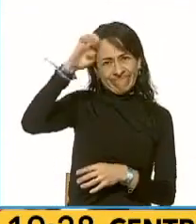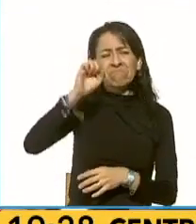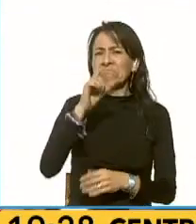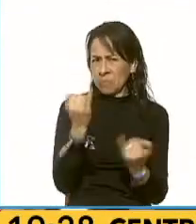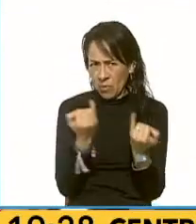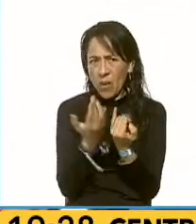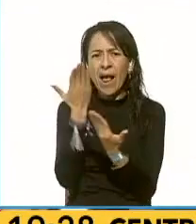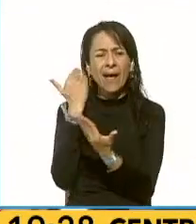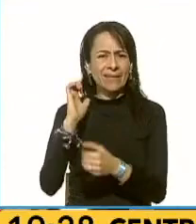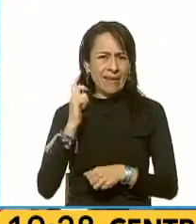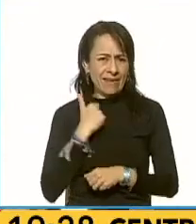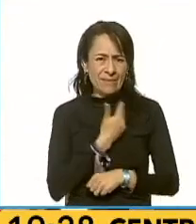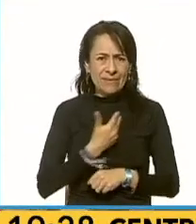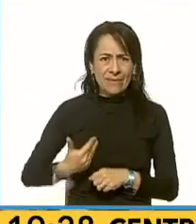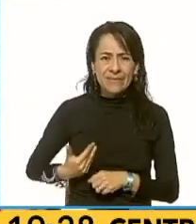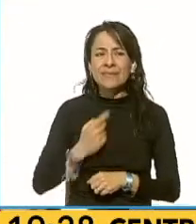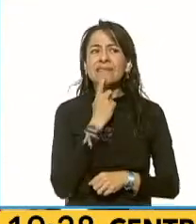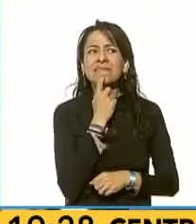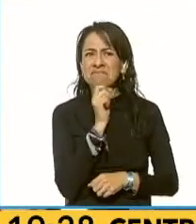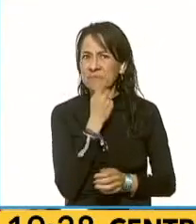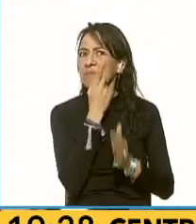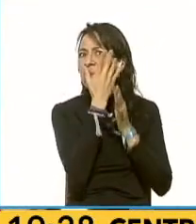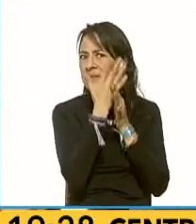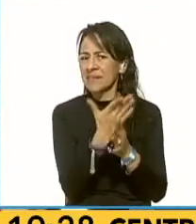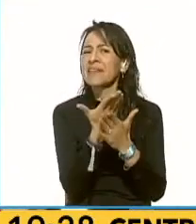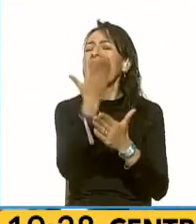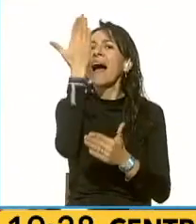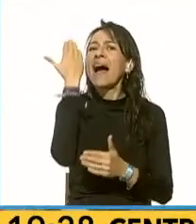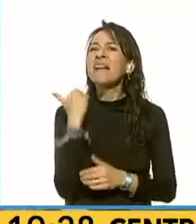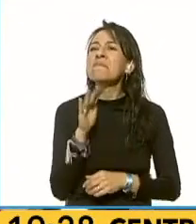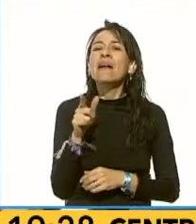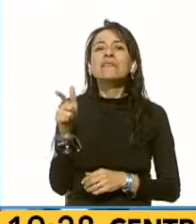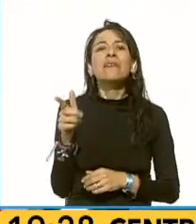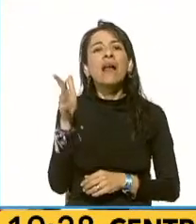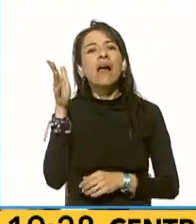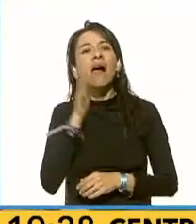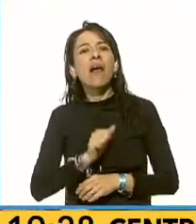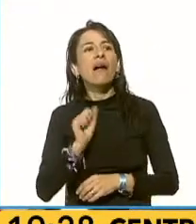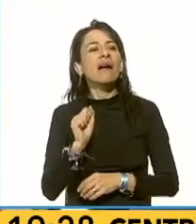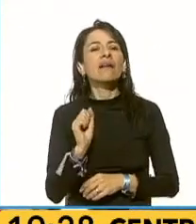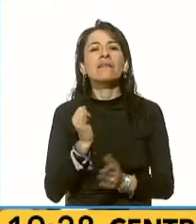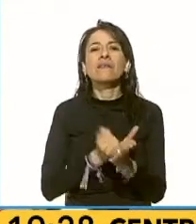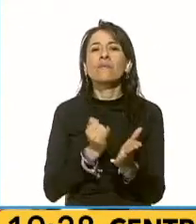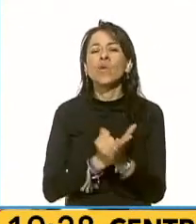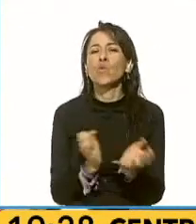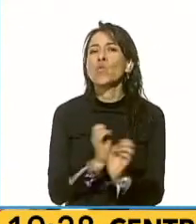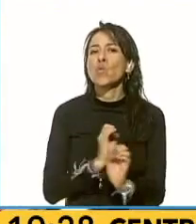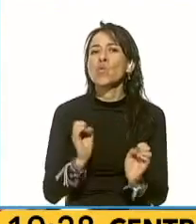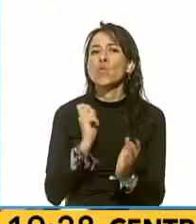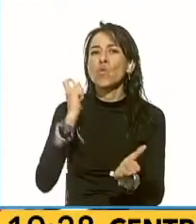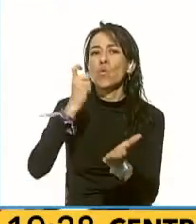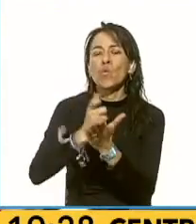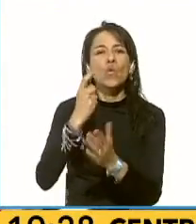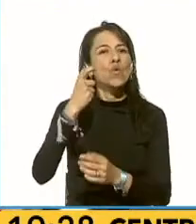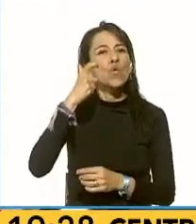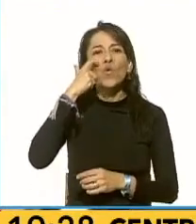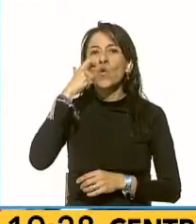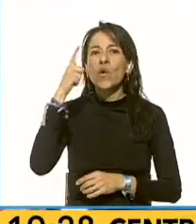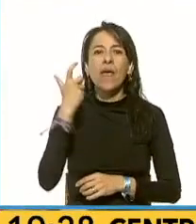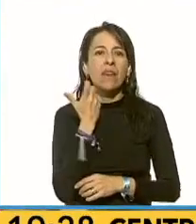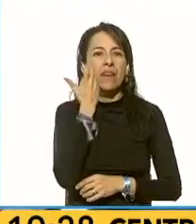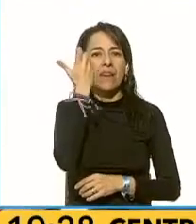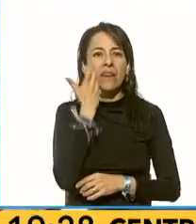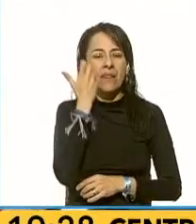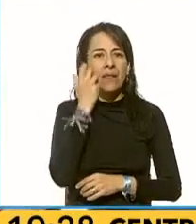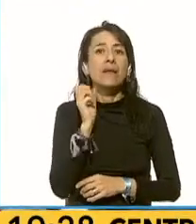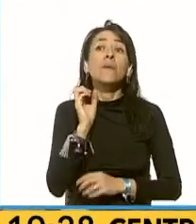lo mencionaba, esta cuestión de intentar no pagar impuestos o reducir al mayor número